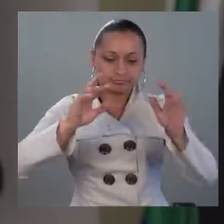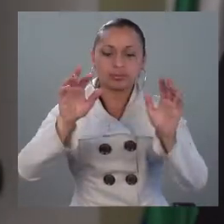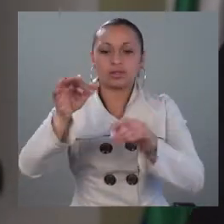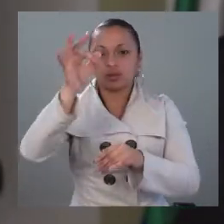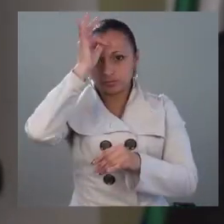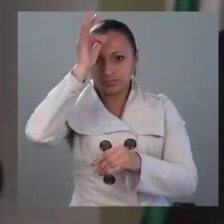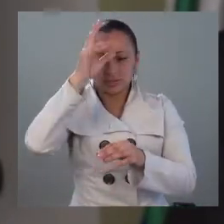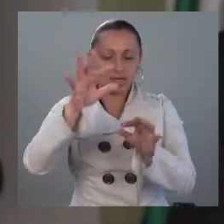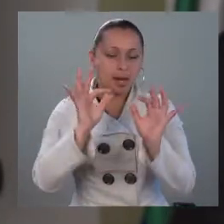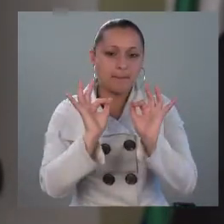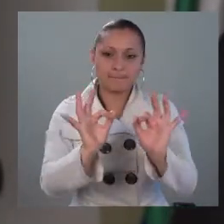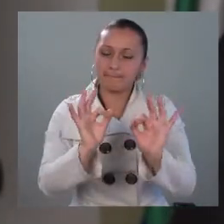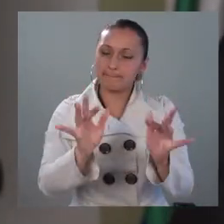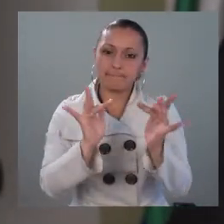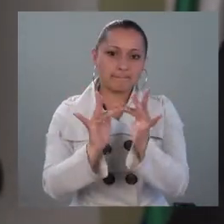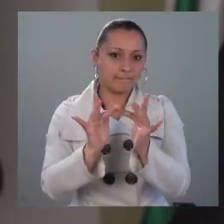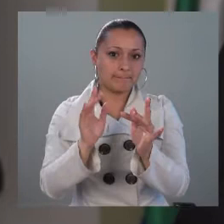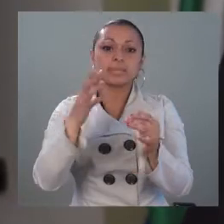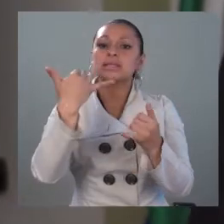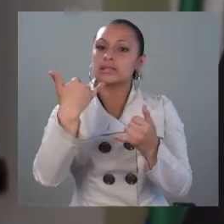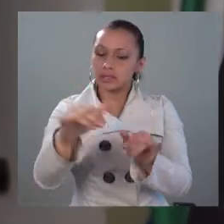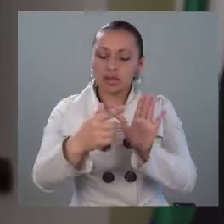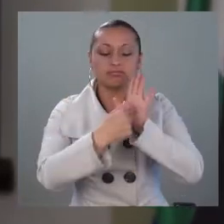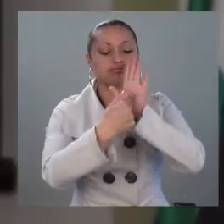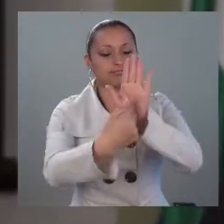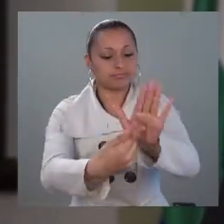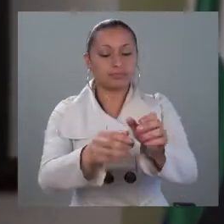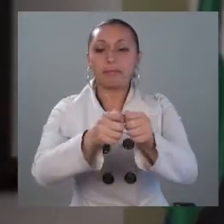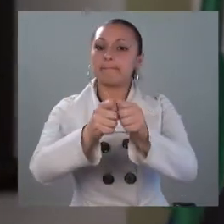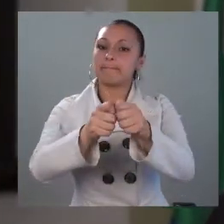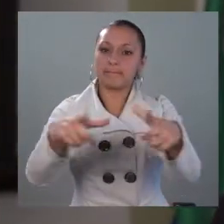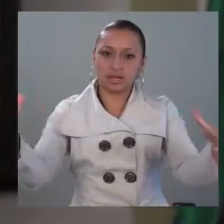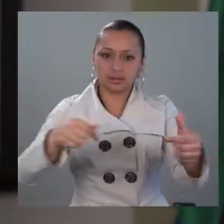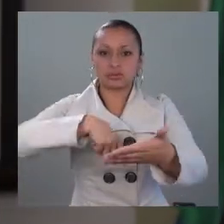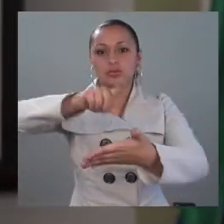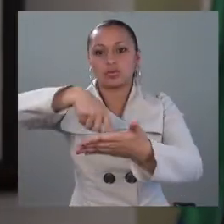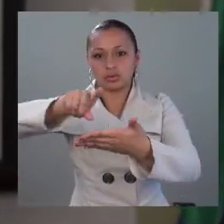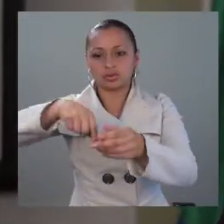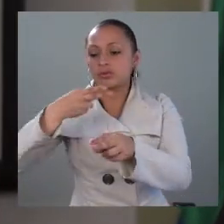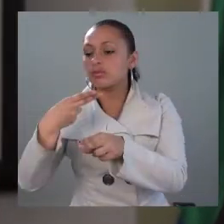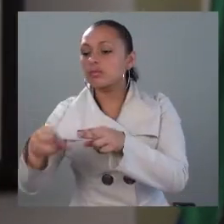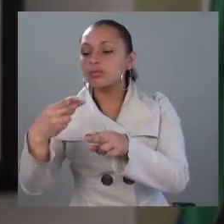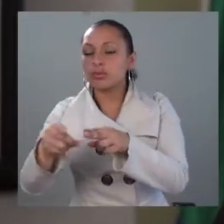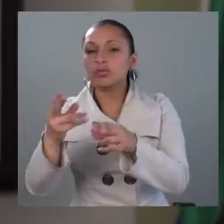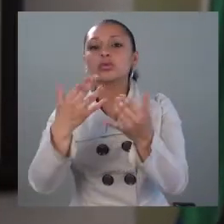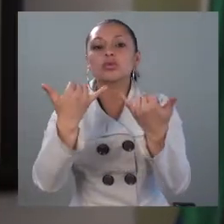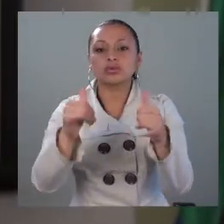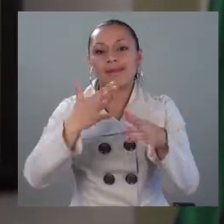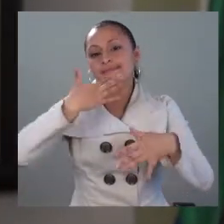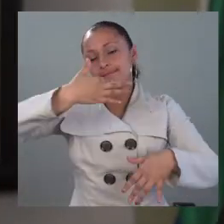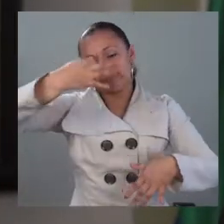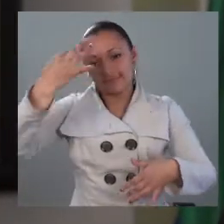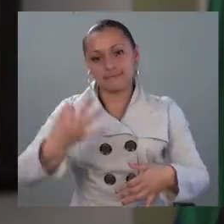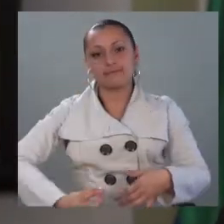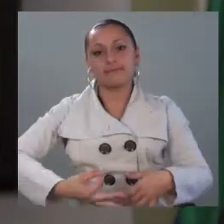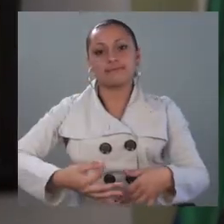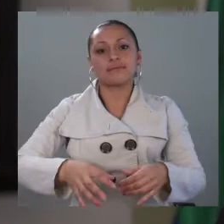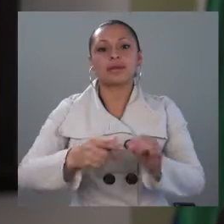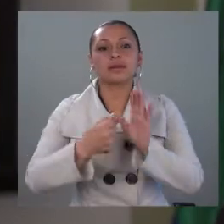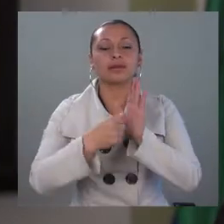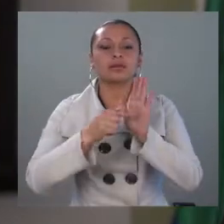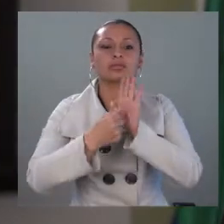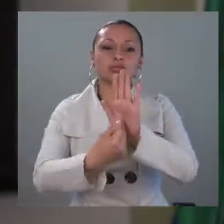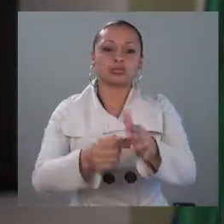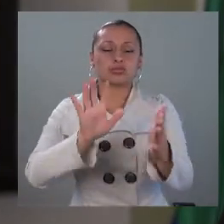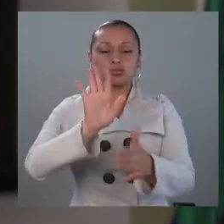hoy pues ya estamos dando a conocer que se han adjudicado los contratos y próximamente ya estaremos haciendo realidad ese proyecto que